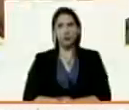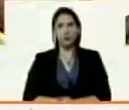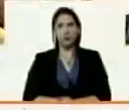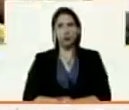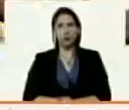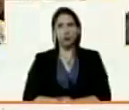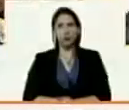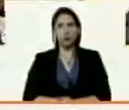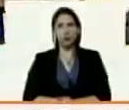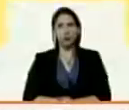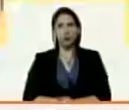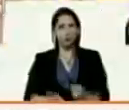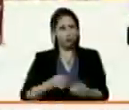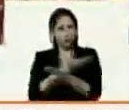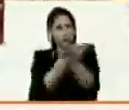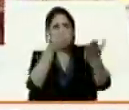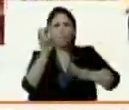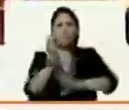Pongan ustedes la música.